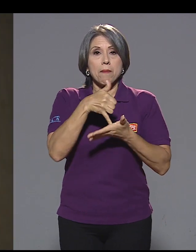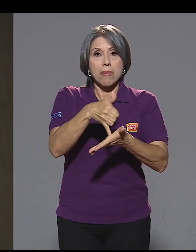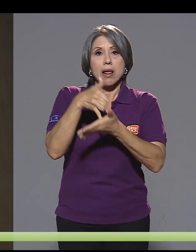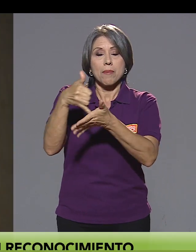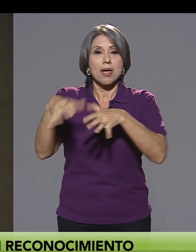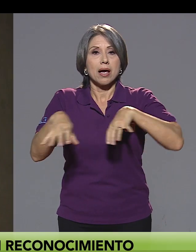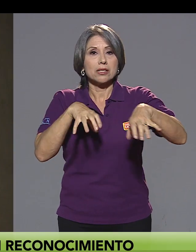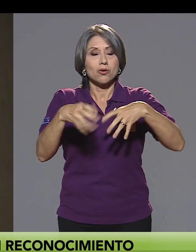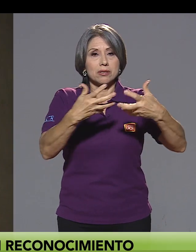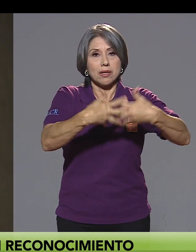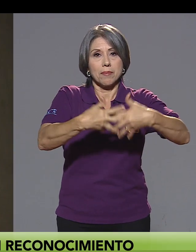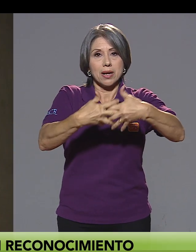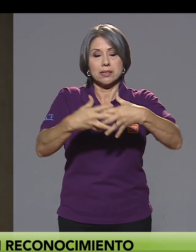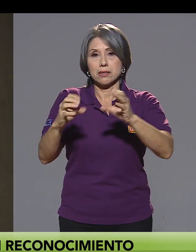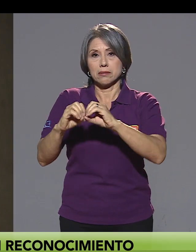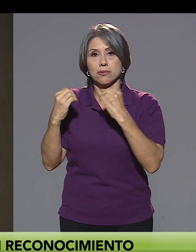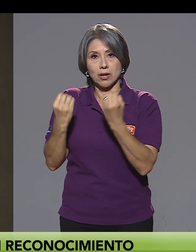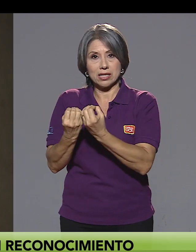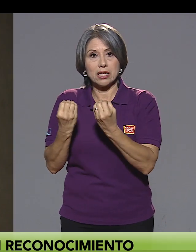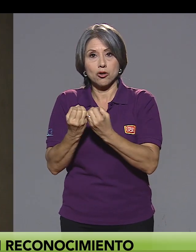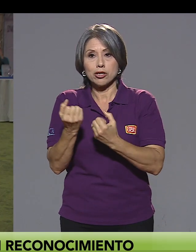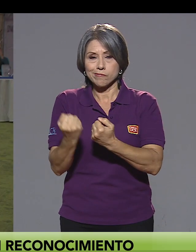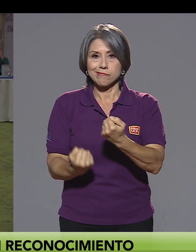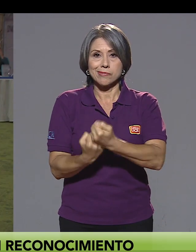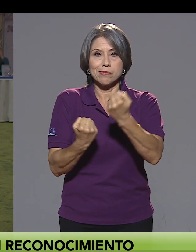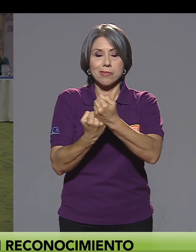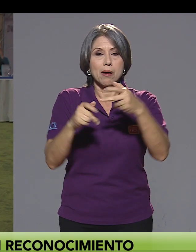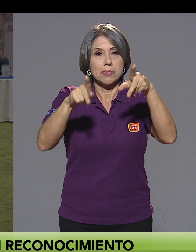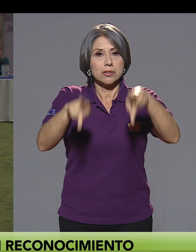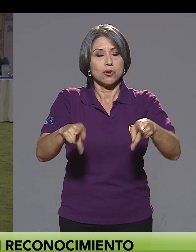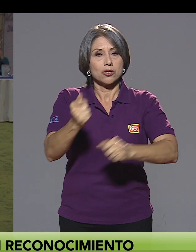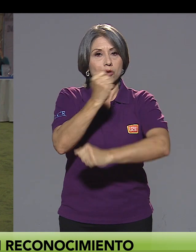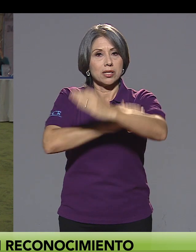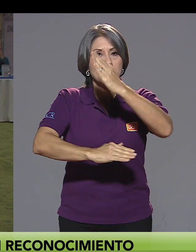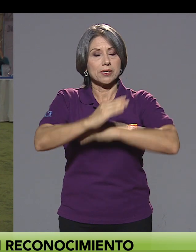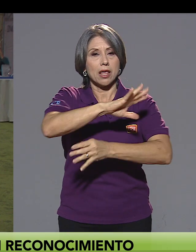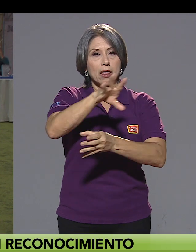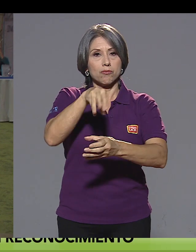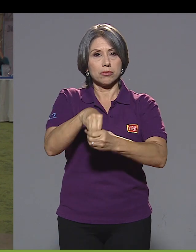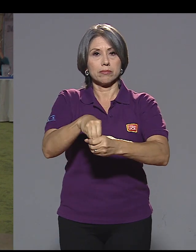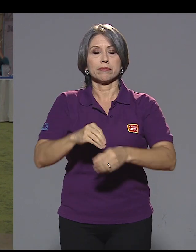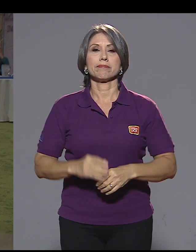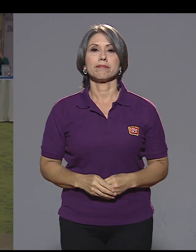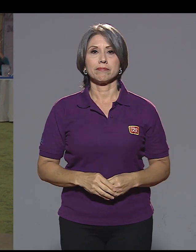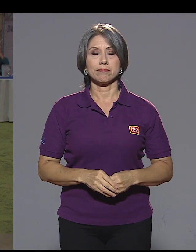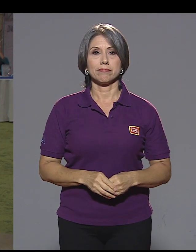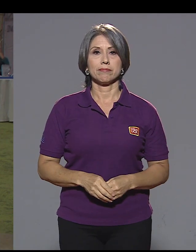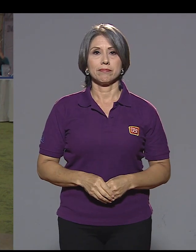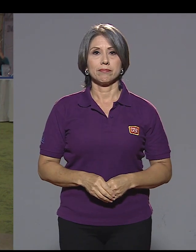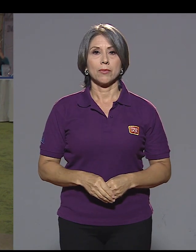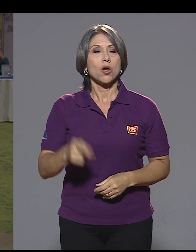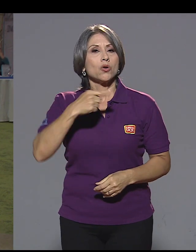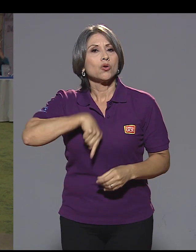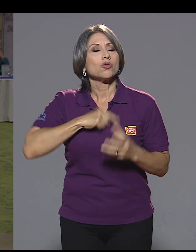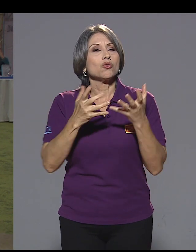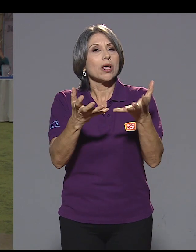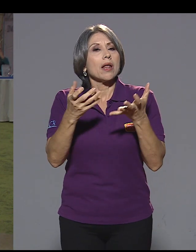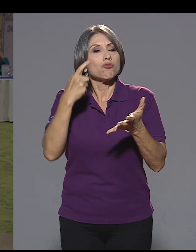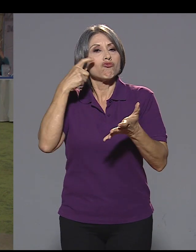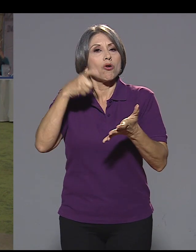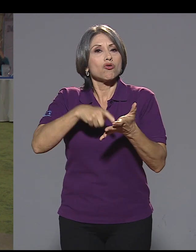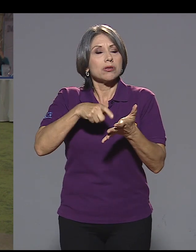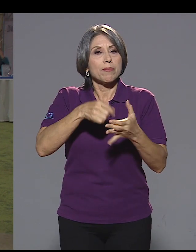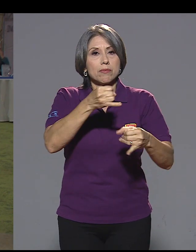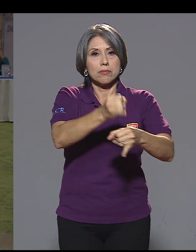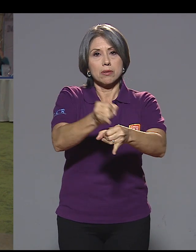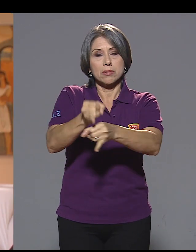las acciones de empresas y organizaciones en pro de la inclusión de personas con discapacidad. Queremos hacer un reconocimiento